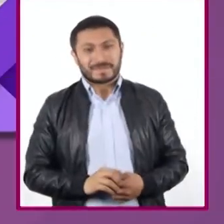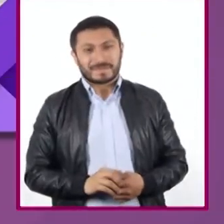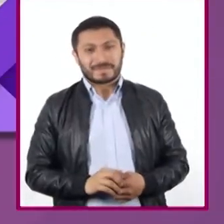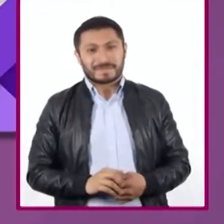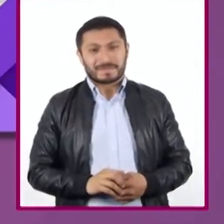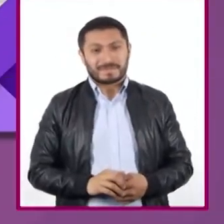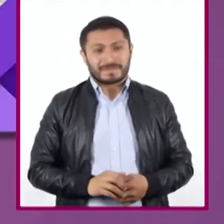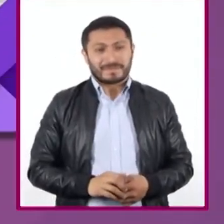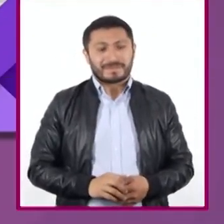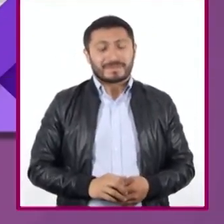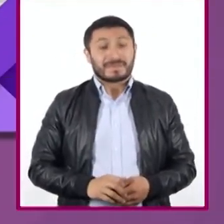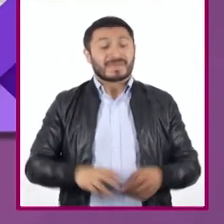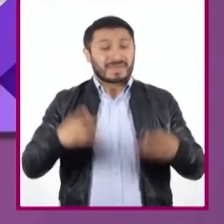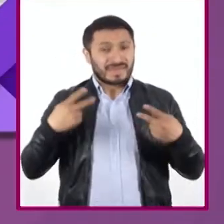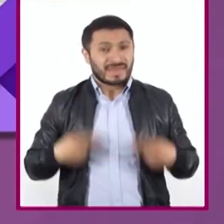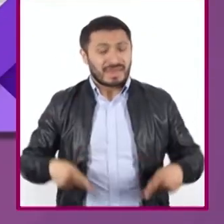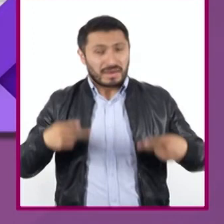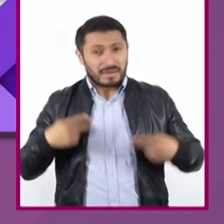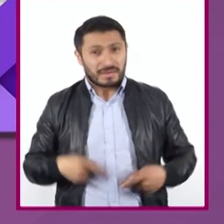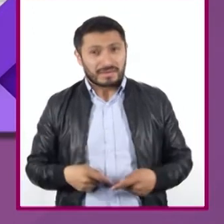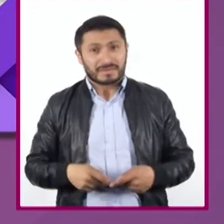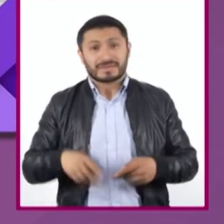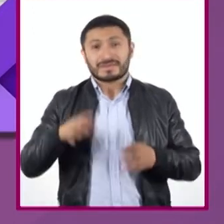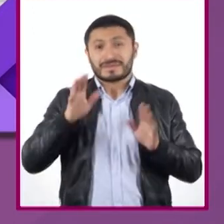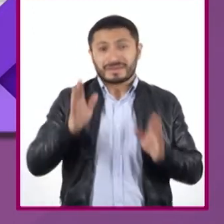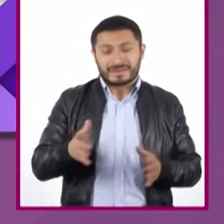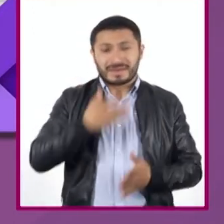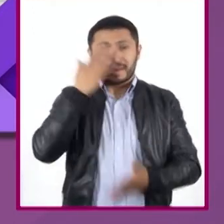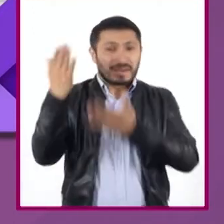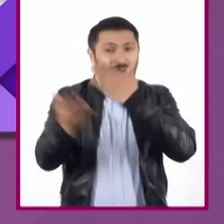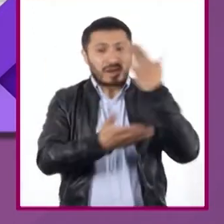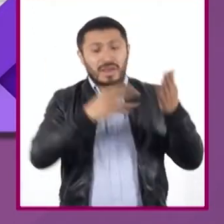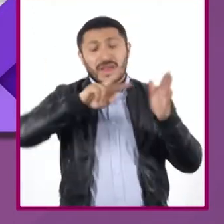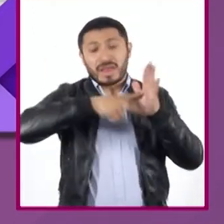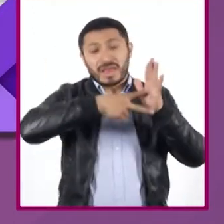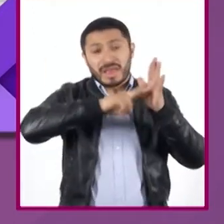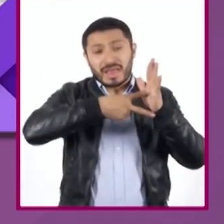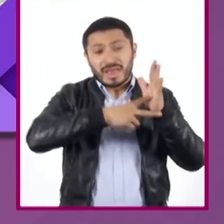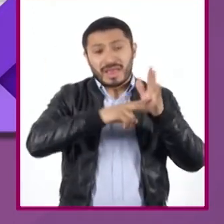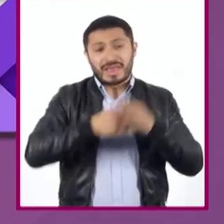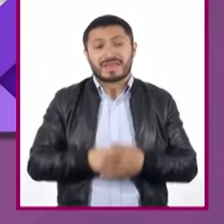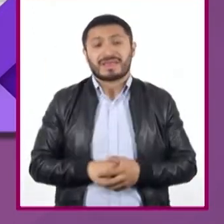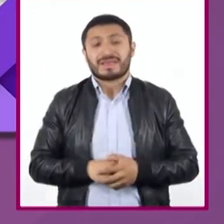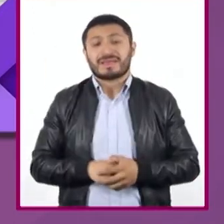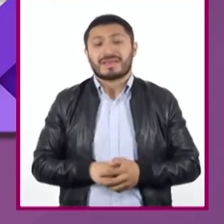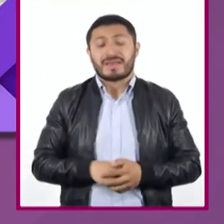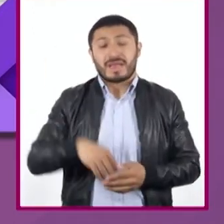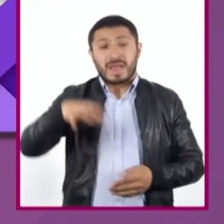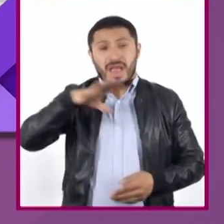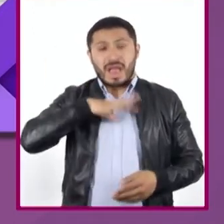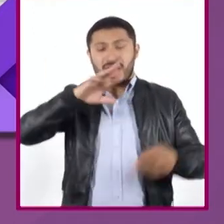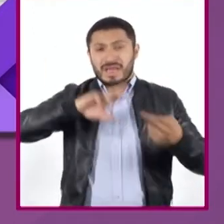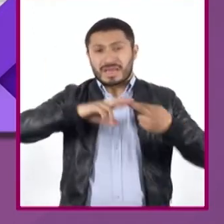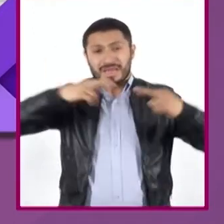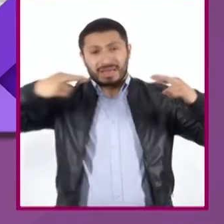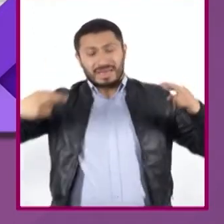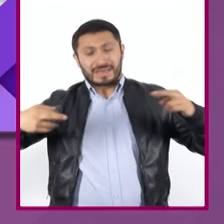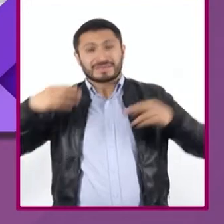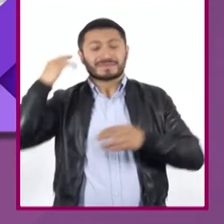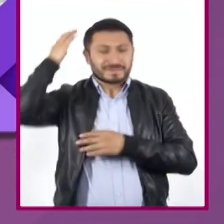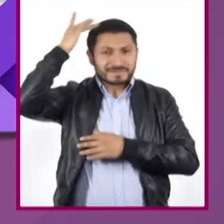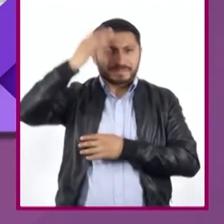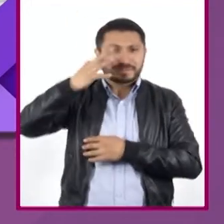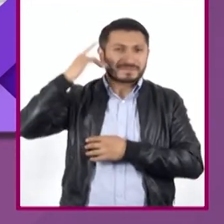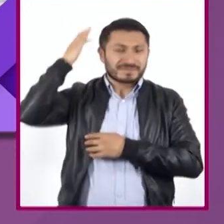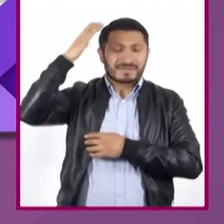El caso de la persona que ha decidido estudiar una ingeniería en mecatrónica tiene relación con el